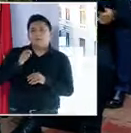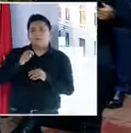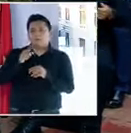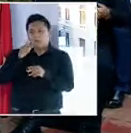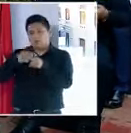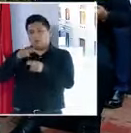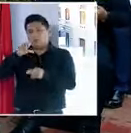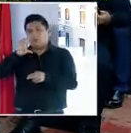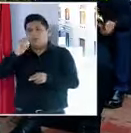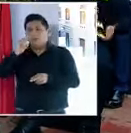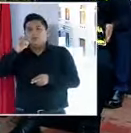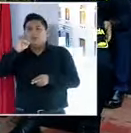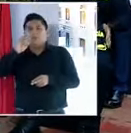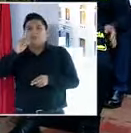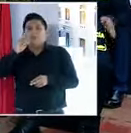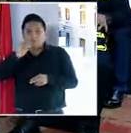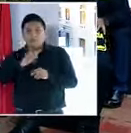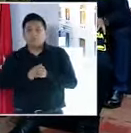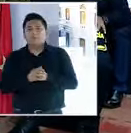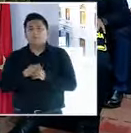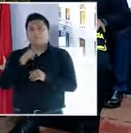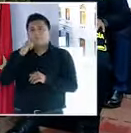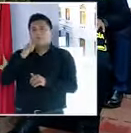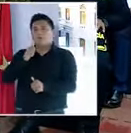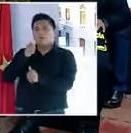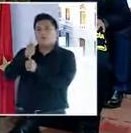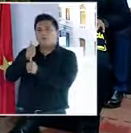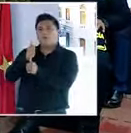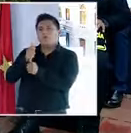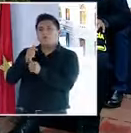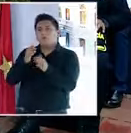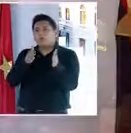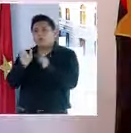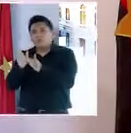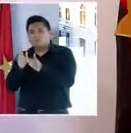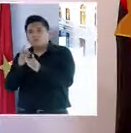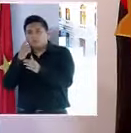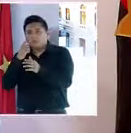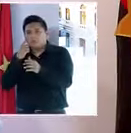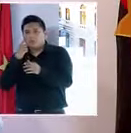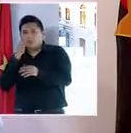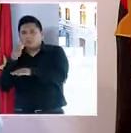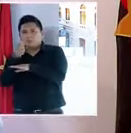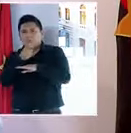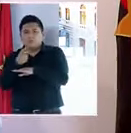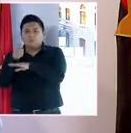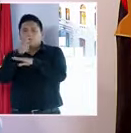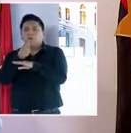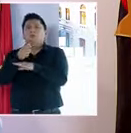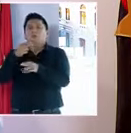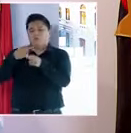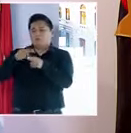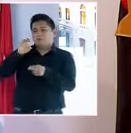saludo especial. Al señor subcontralor general del Departamento Norte de Santander, Eduardo